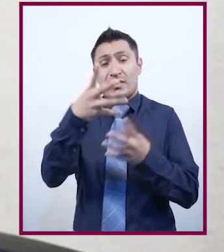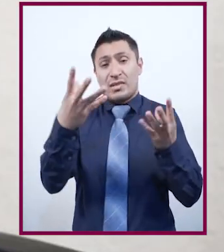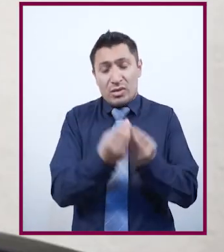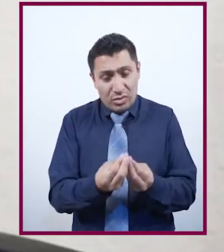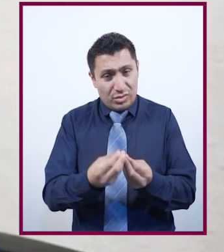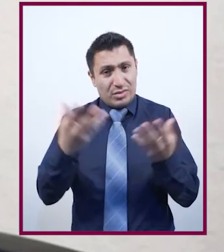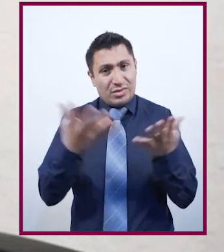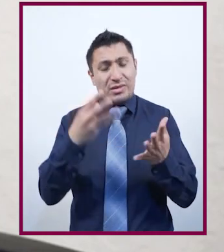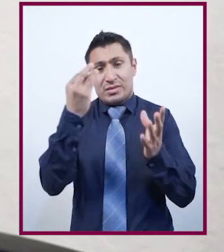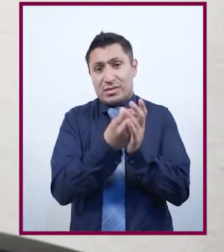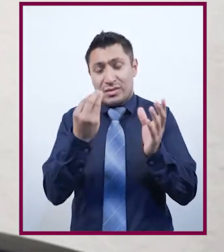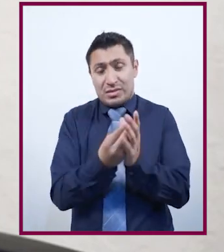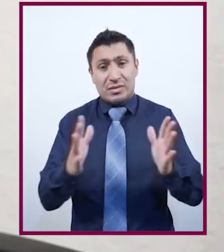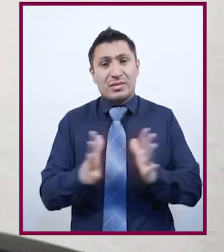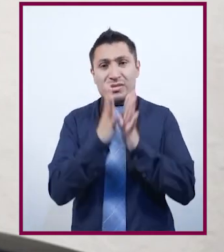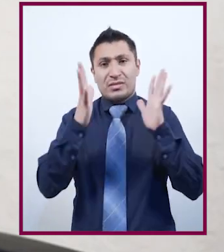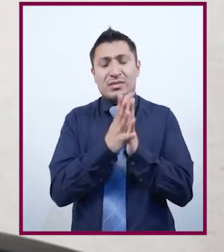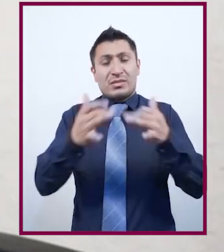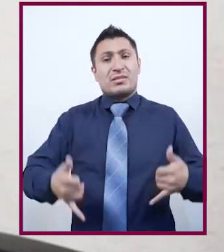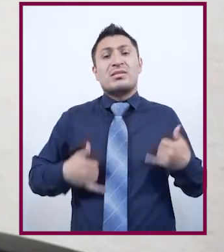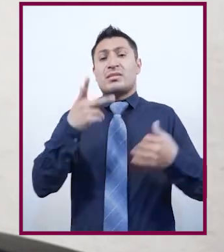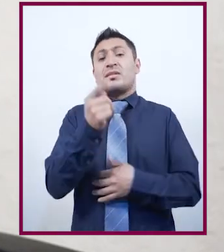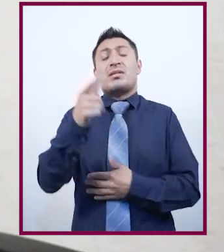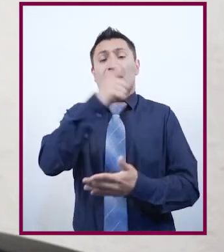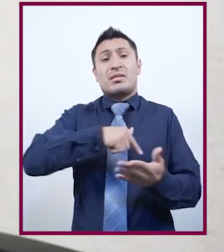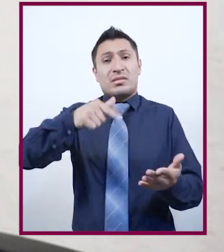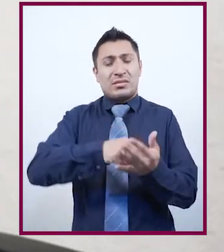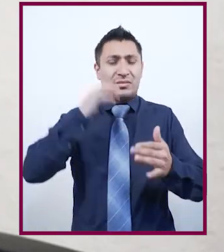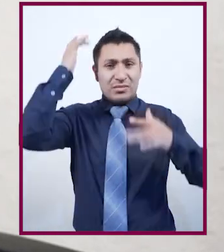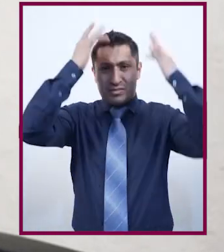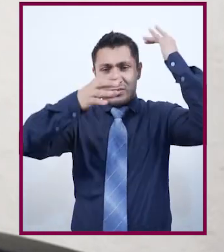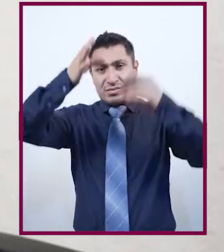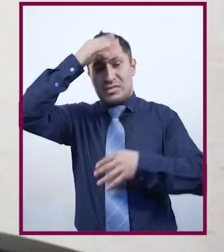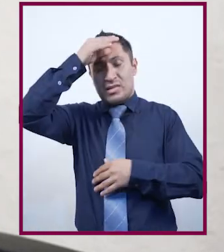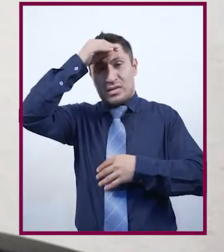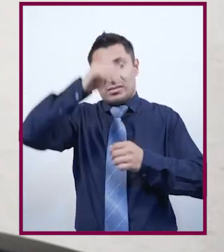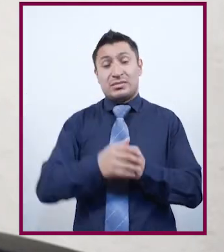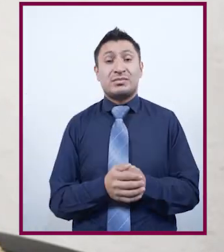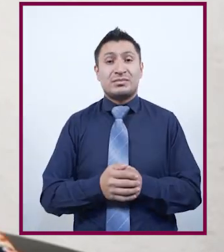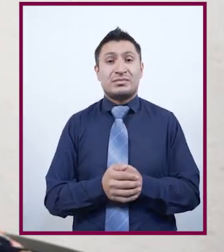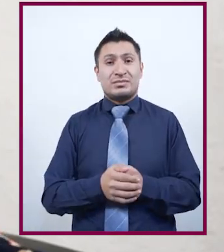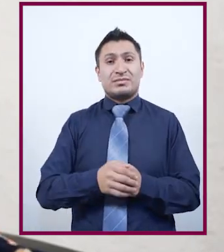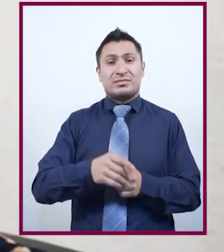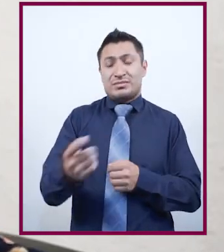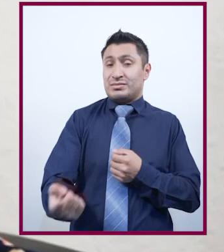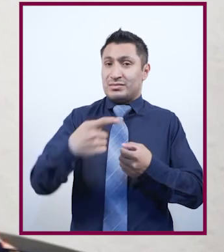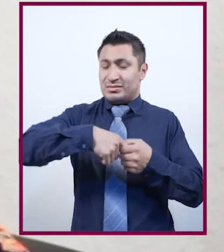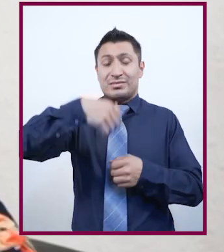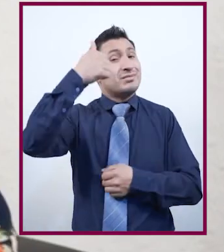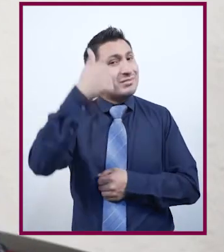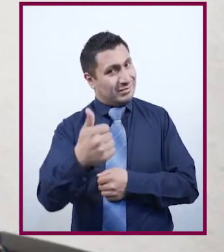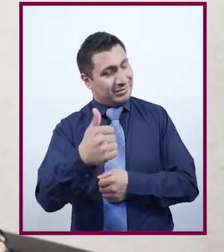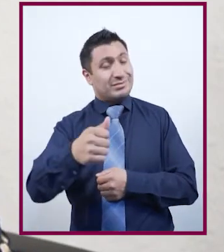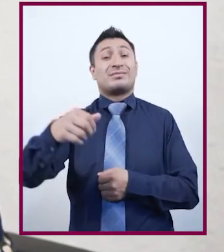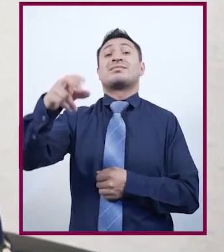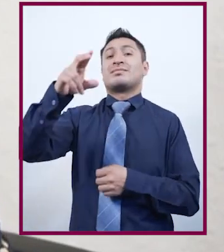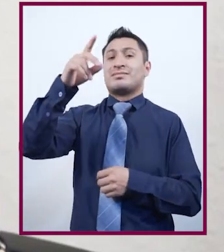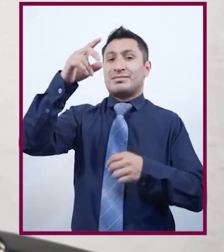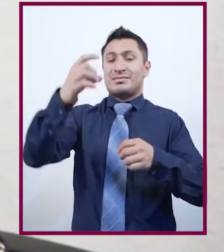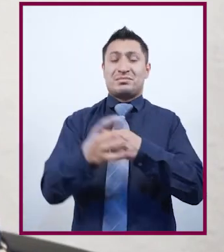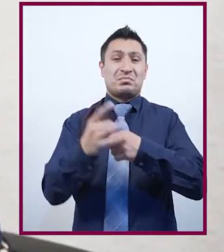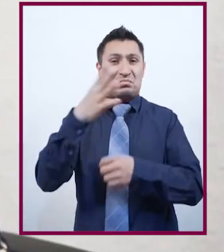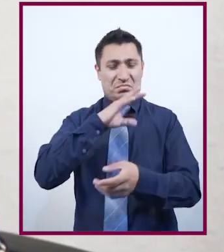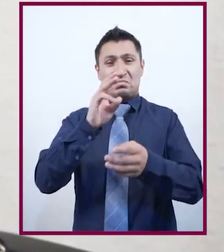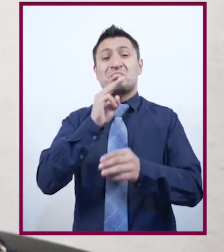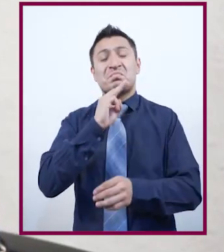programa y a participar con Jóvenes en TV, un espacio de reflexión y construcción del conocimiento. Danos un like y no dudes en